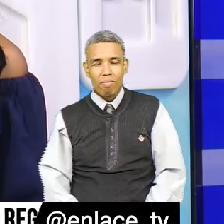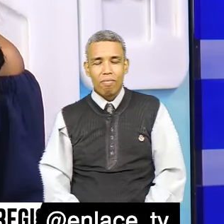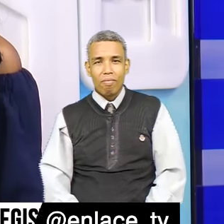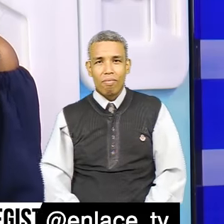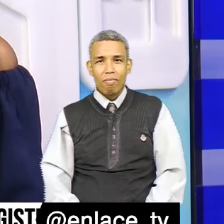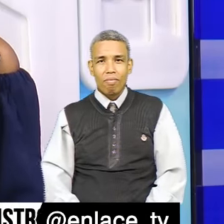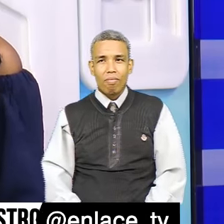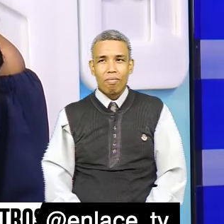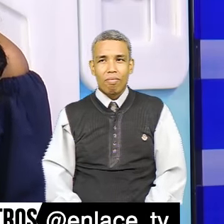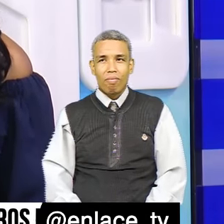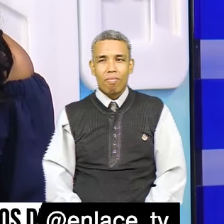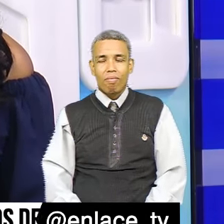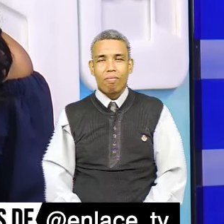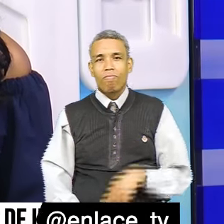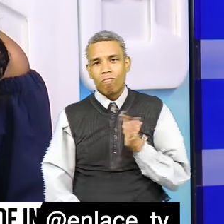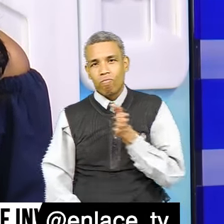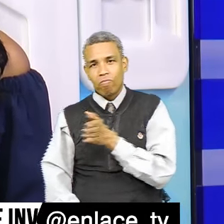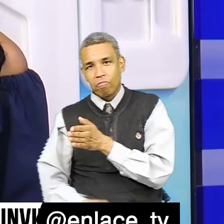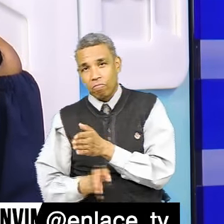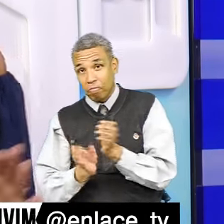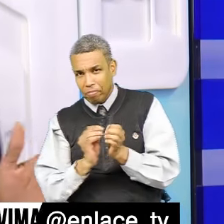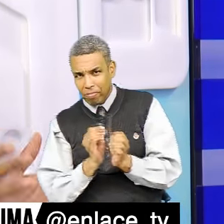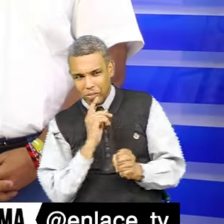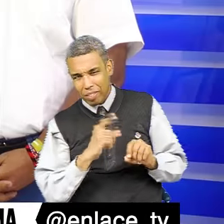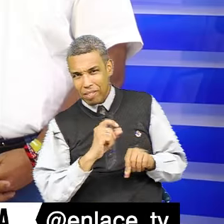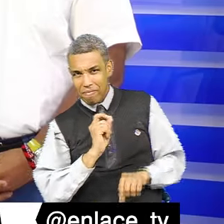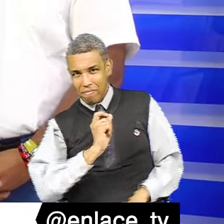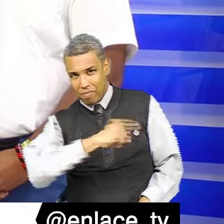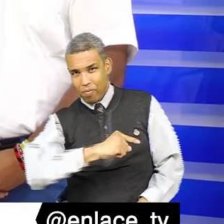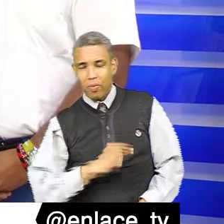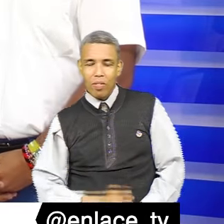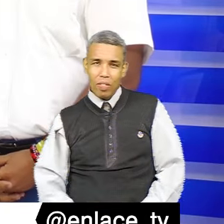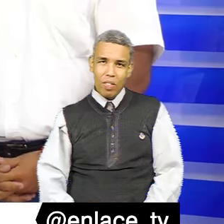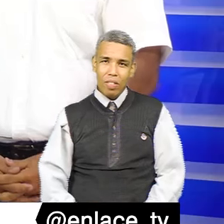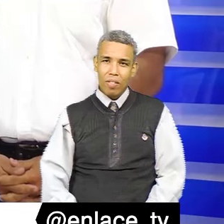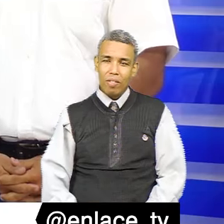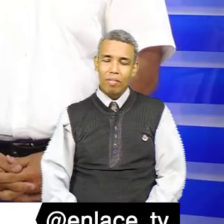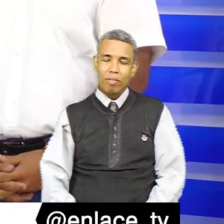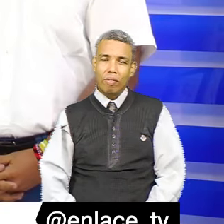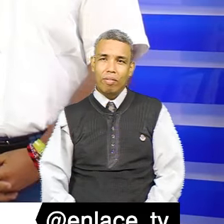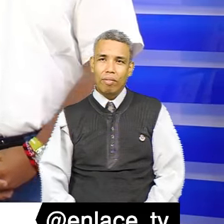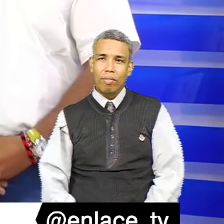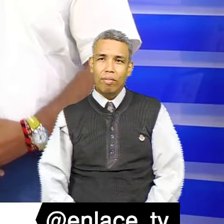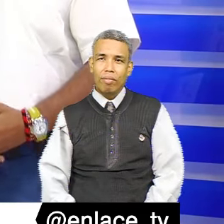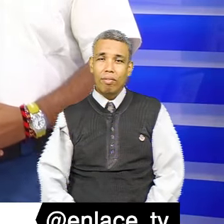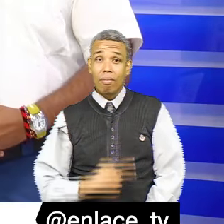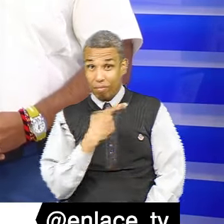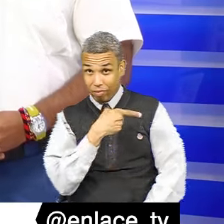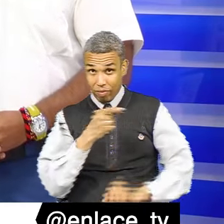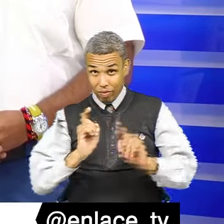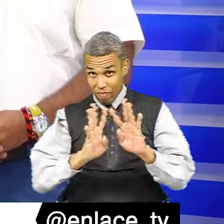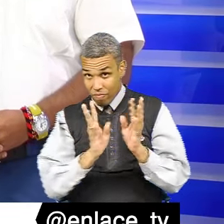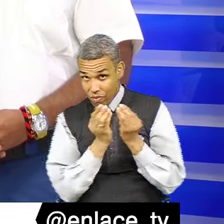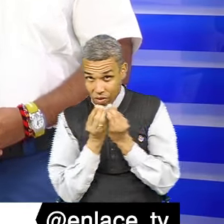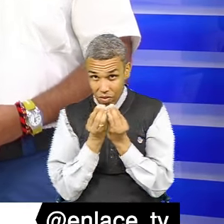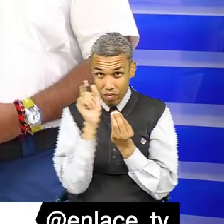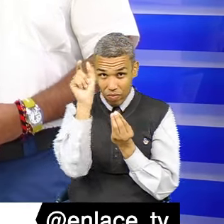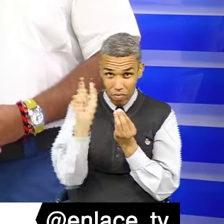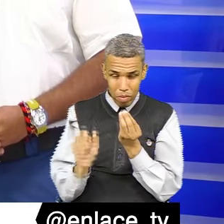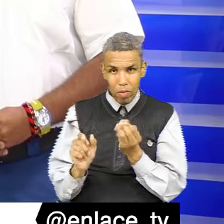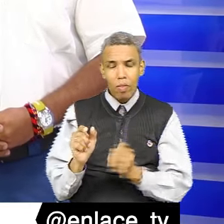Y nosotros continuamos con nuestro invitado especial, concejal Yasser. Contémosle a los televidentes la fecha exacta y el lugar